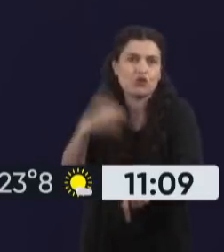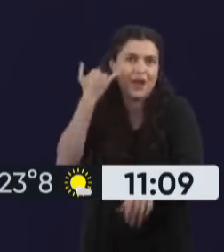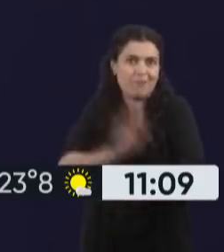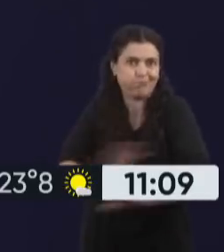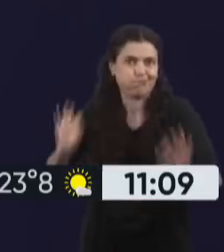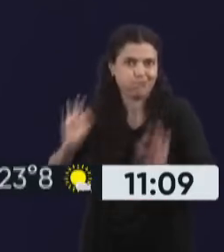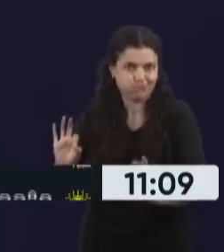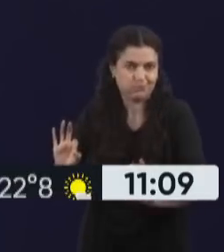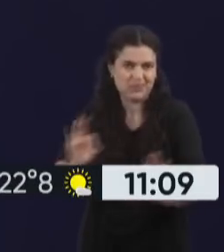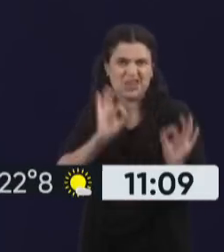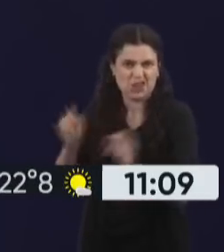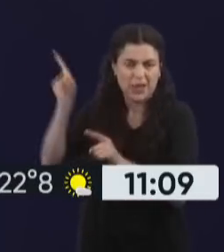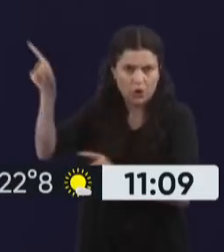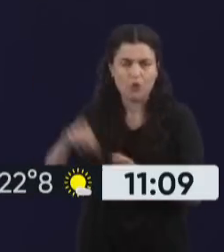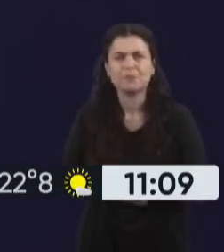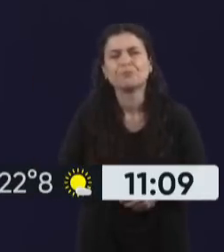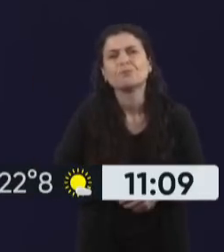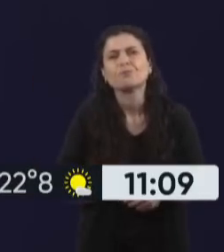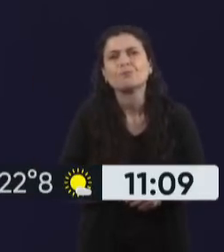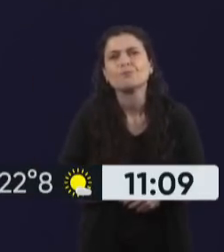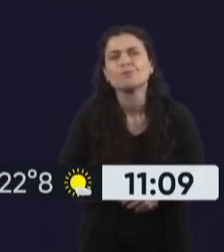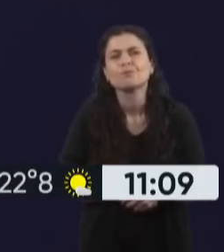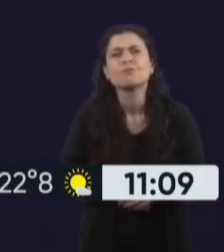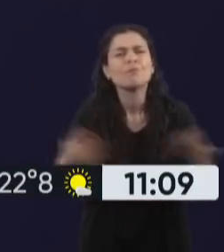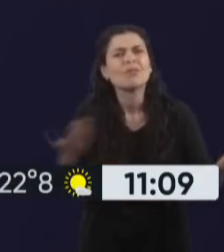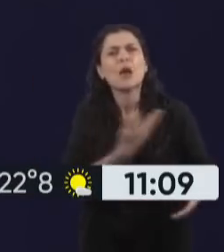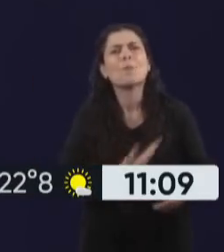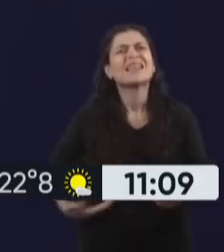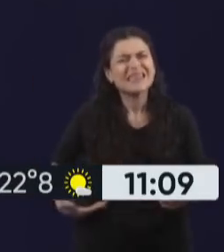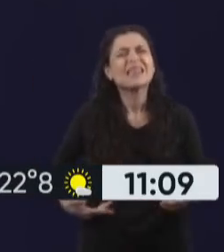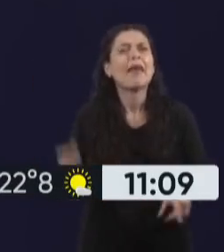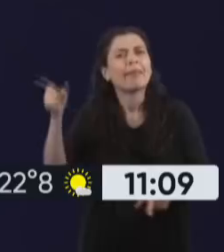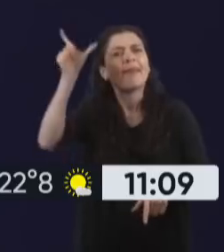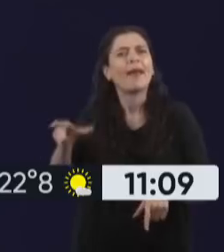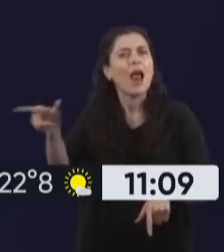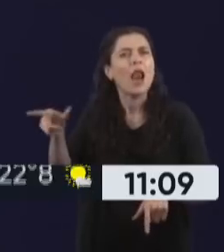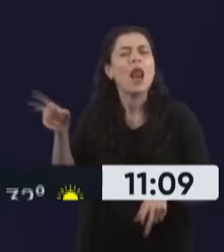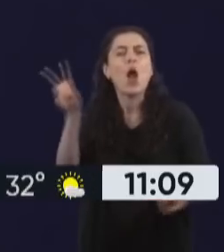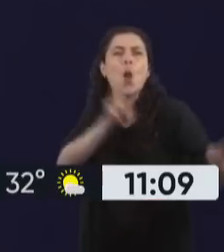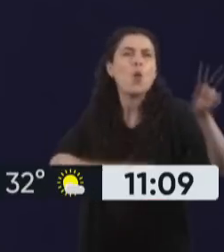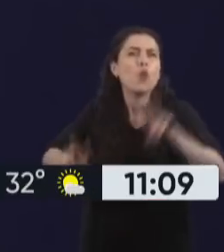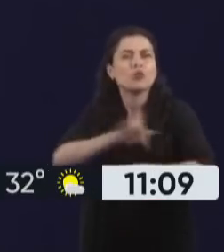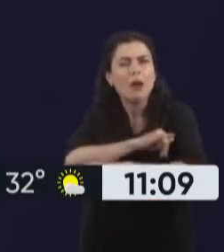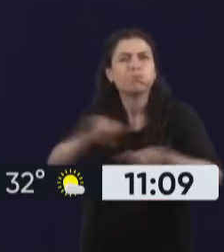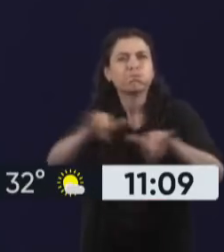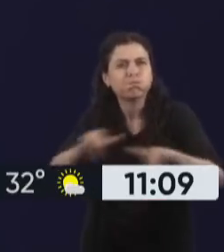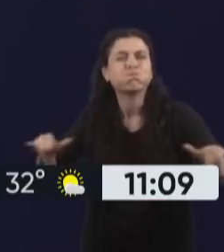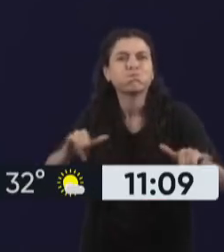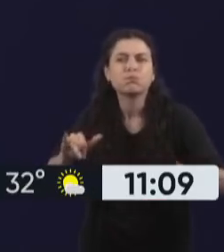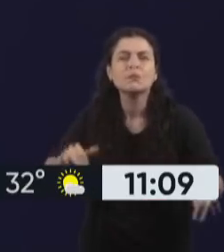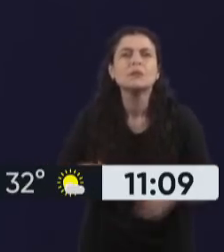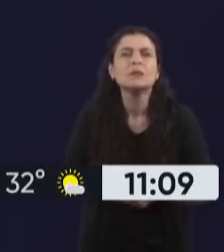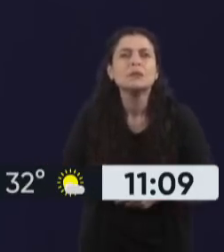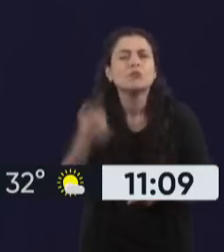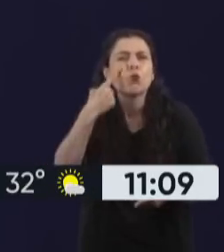lo va a estar haciendo en los próximos minutos. El presidente es un promotor, desde que yo lo conozco al menos, desde